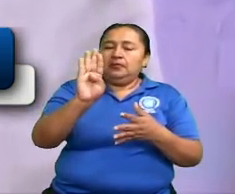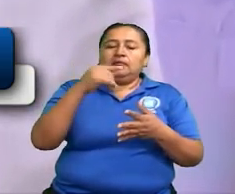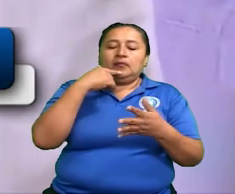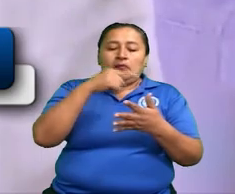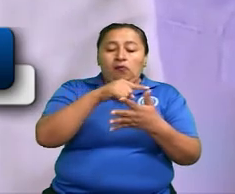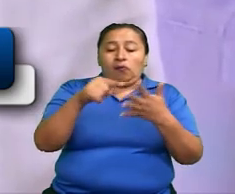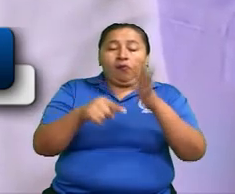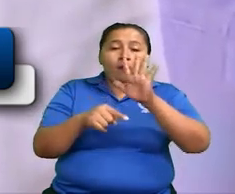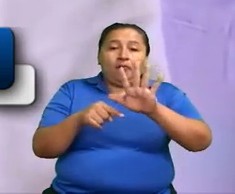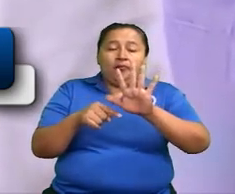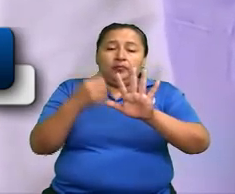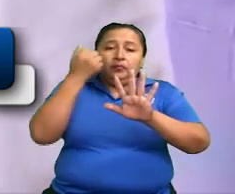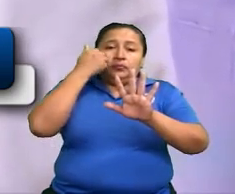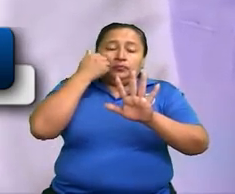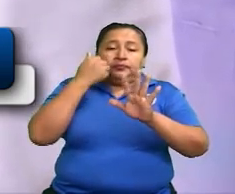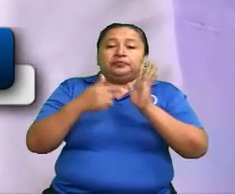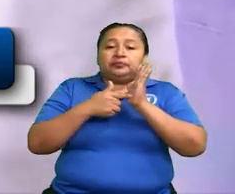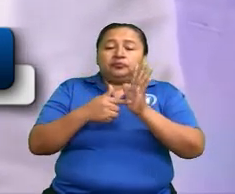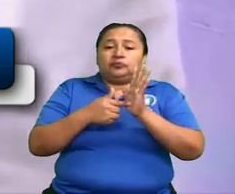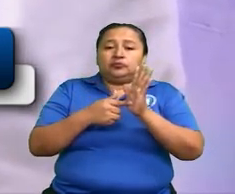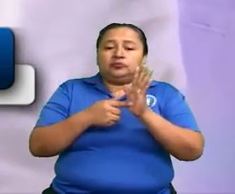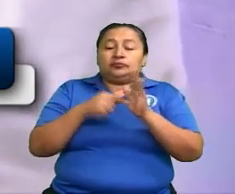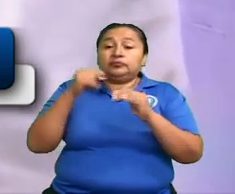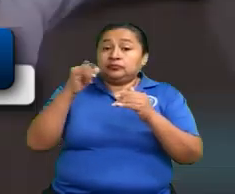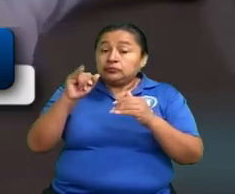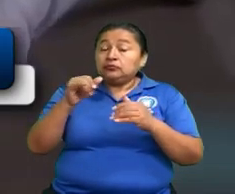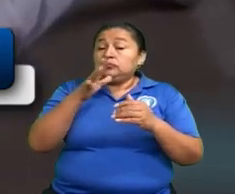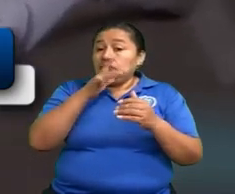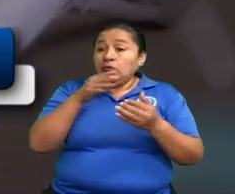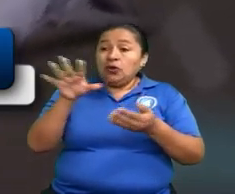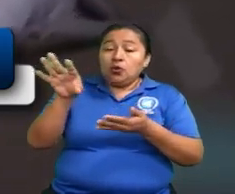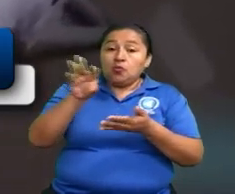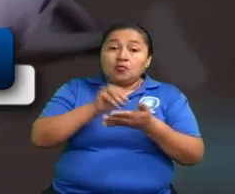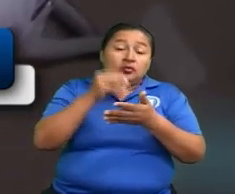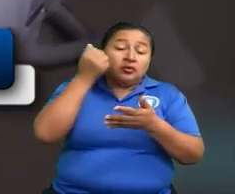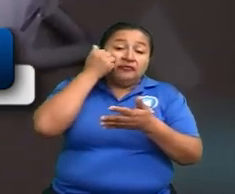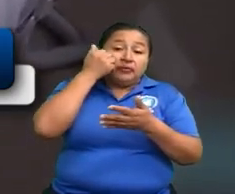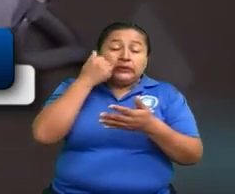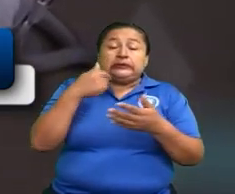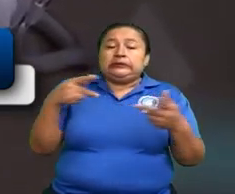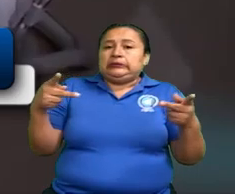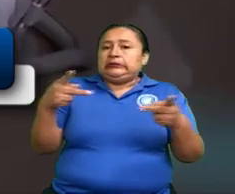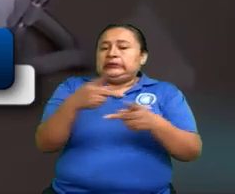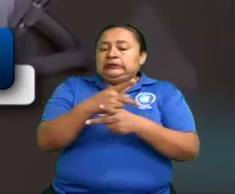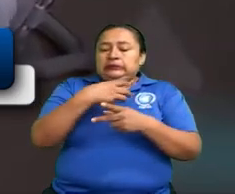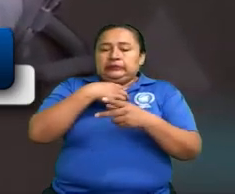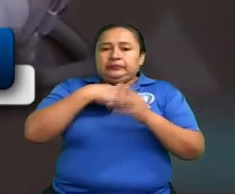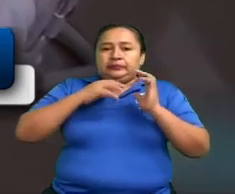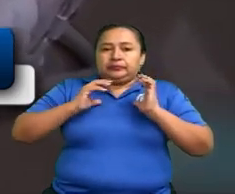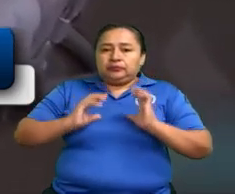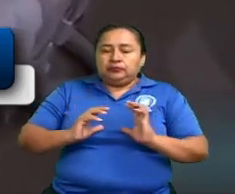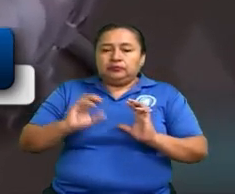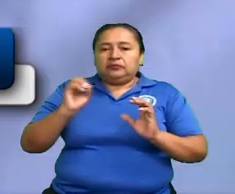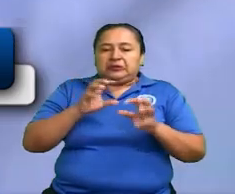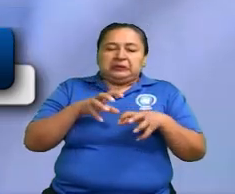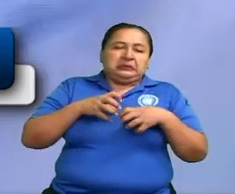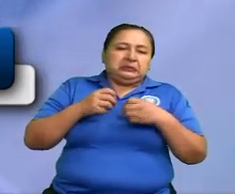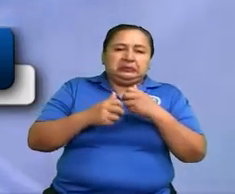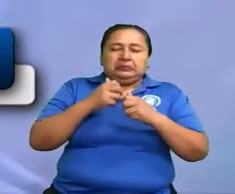enfermedades que si son contraídas pueden causar lesiones graves o pueden causar también hasta la muerte en estos